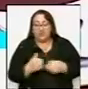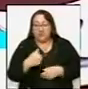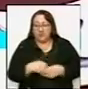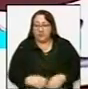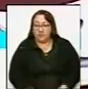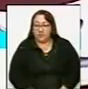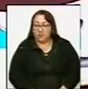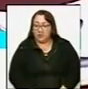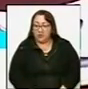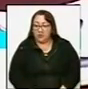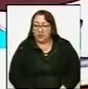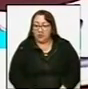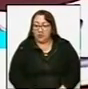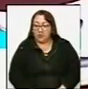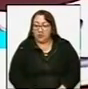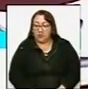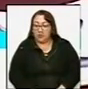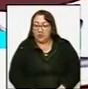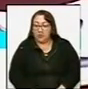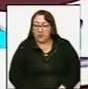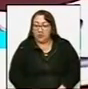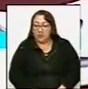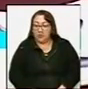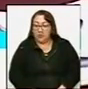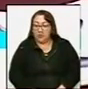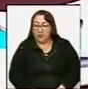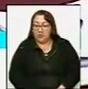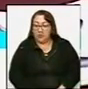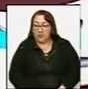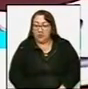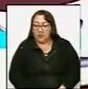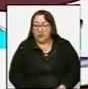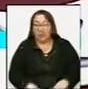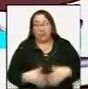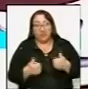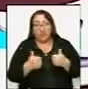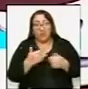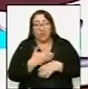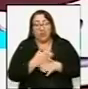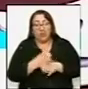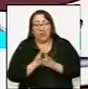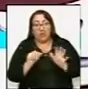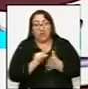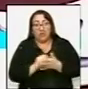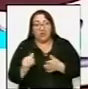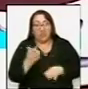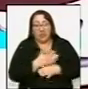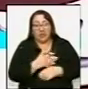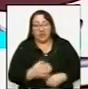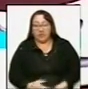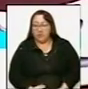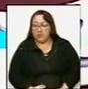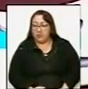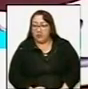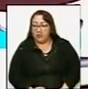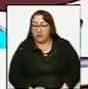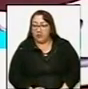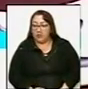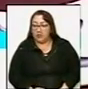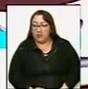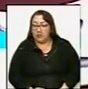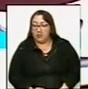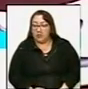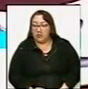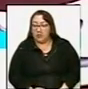electoral. Me parece que esa podría ser una buena fórmula. 6 meses antes de la